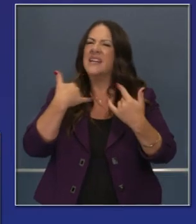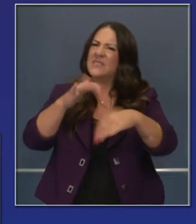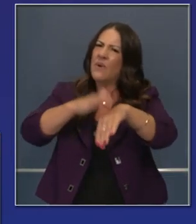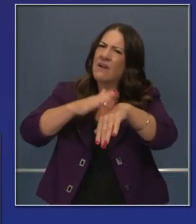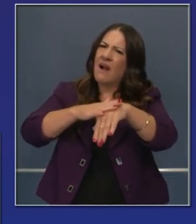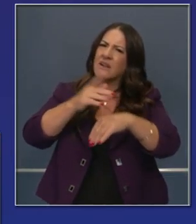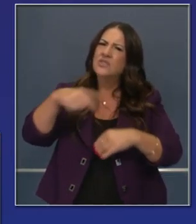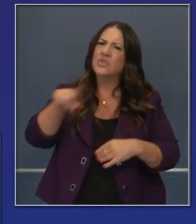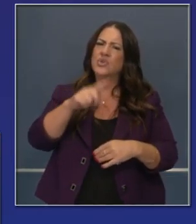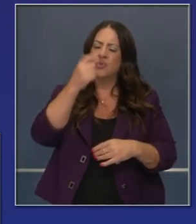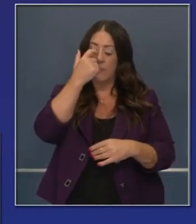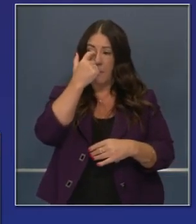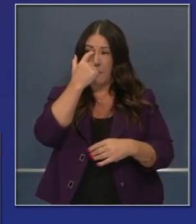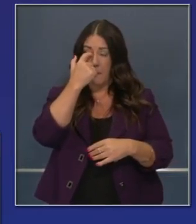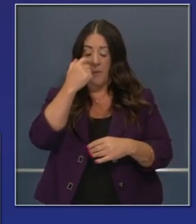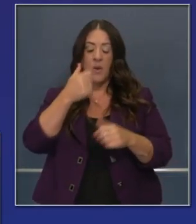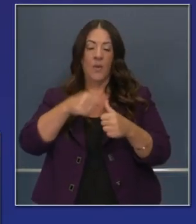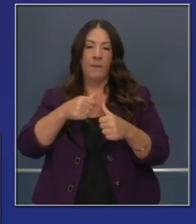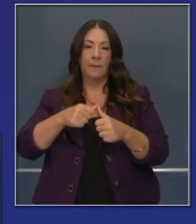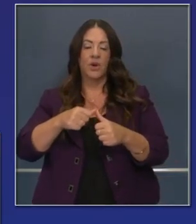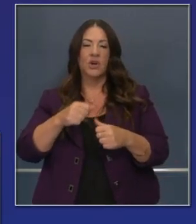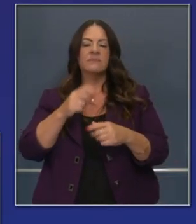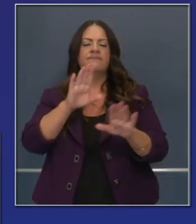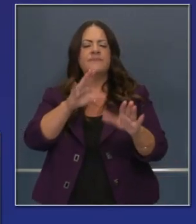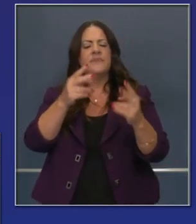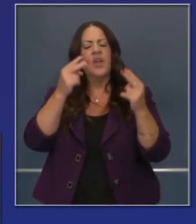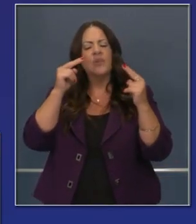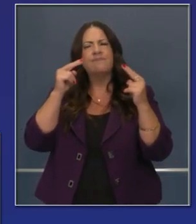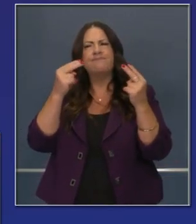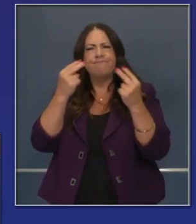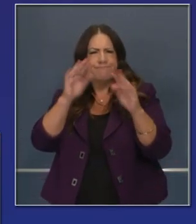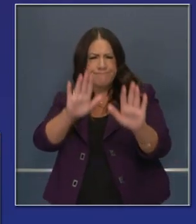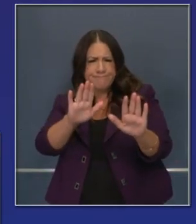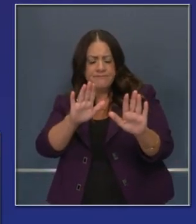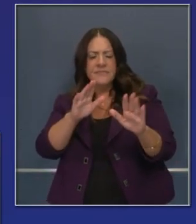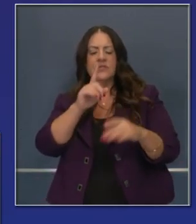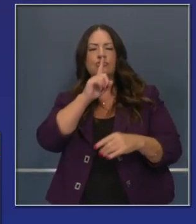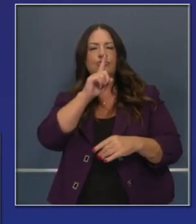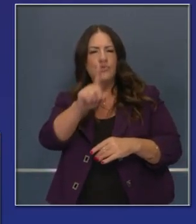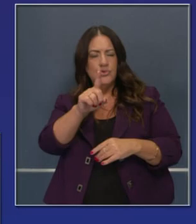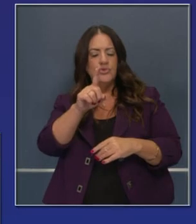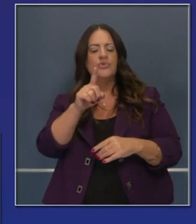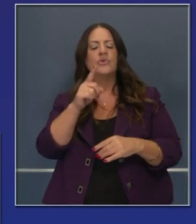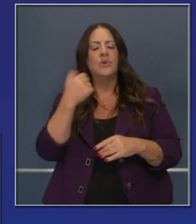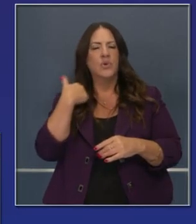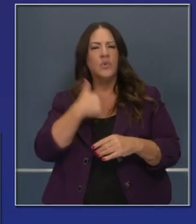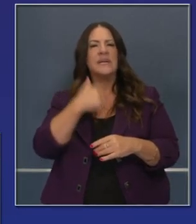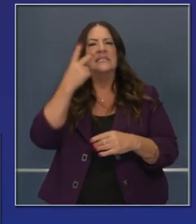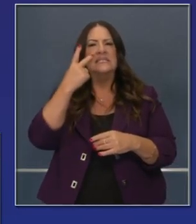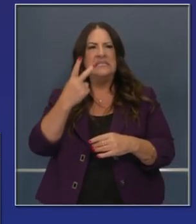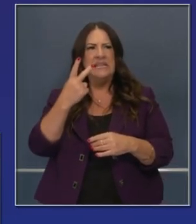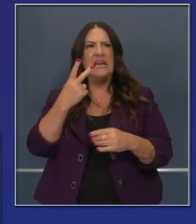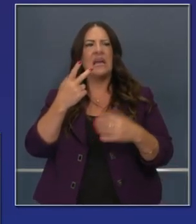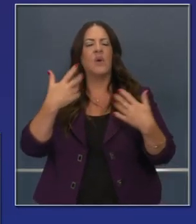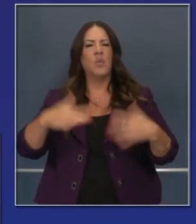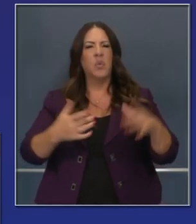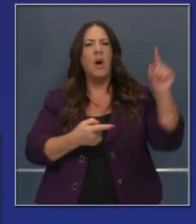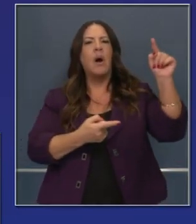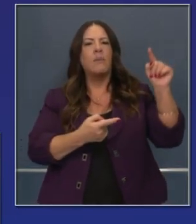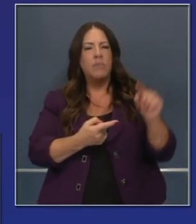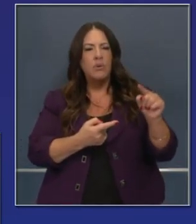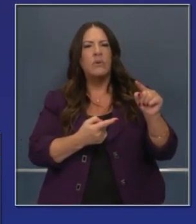cierta alerta que hay que tener en cuenta. Y quiero concentrarme en eso por un momento. Es cierto que hemos visto